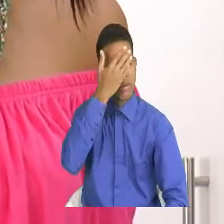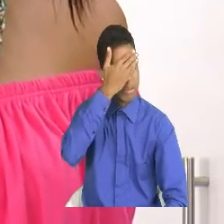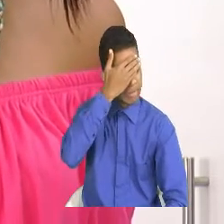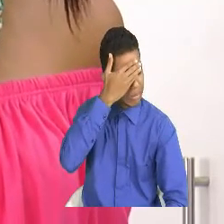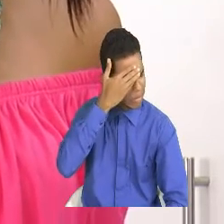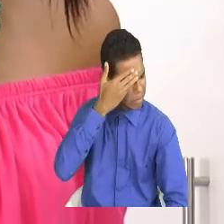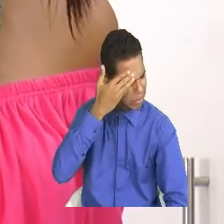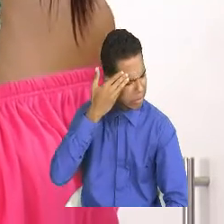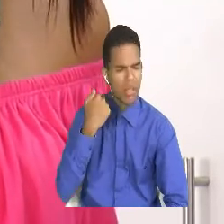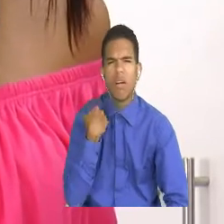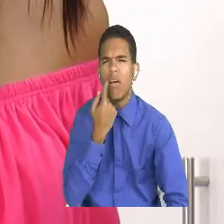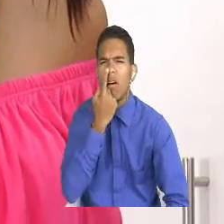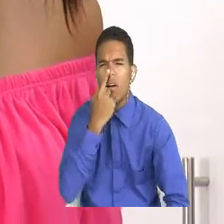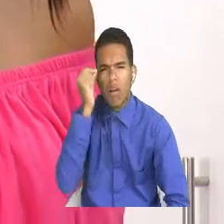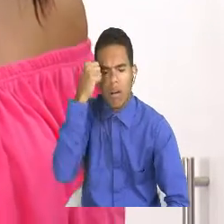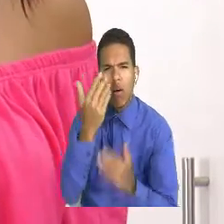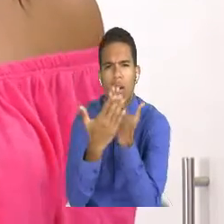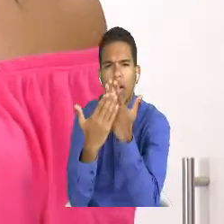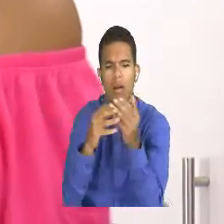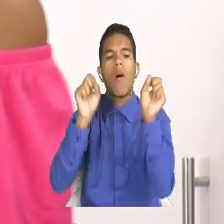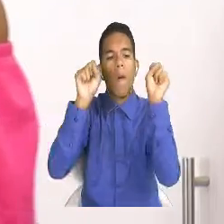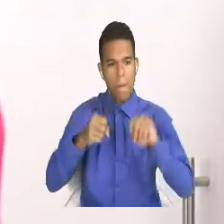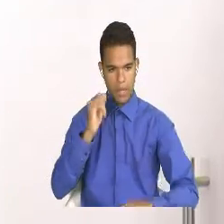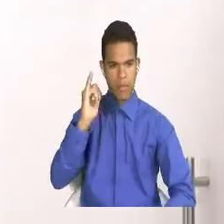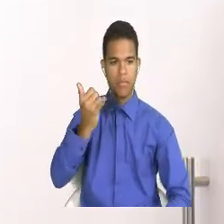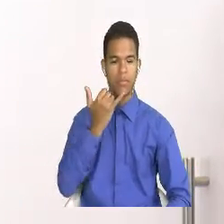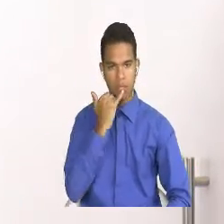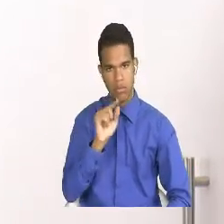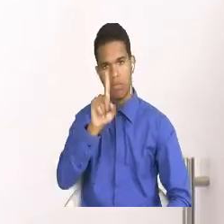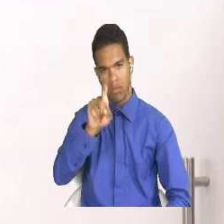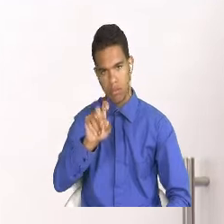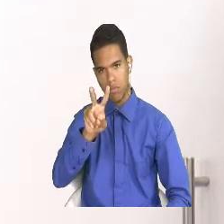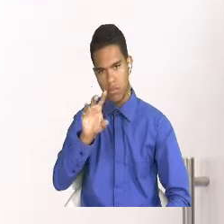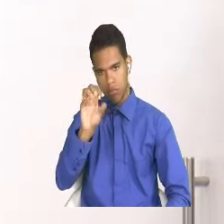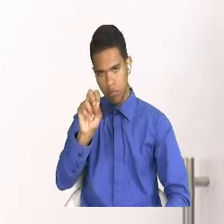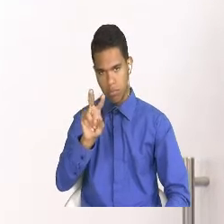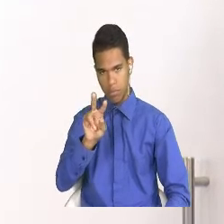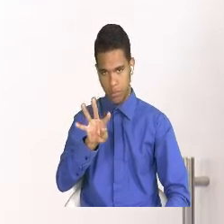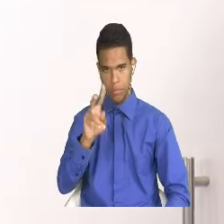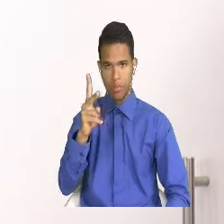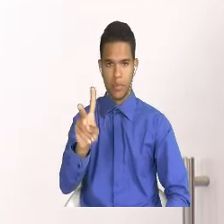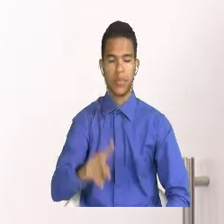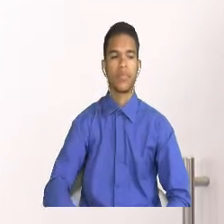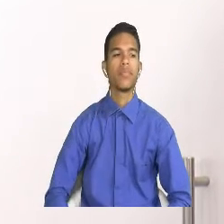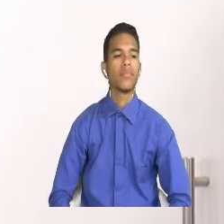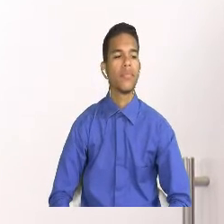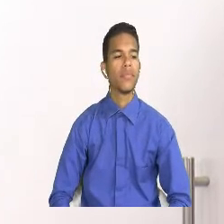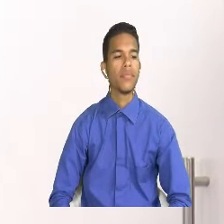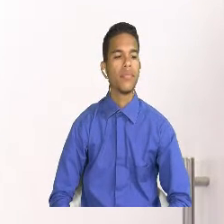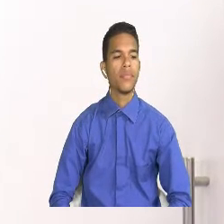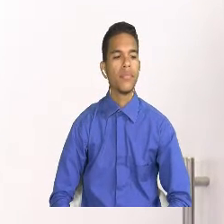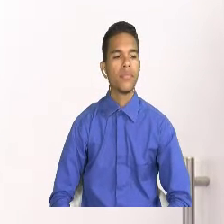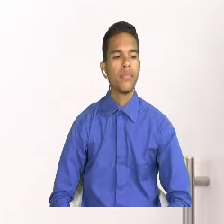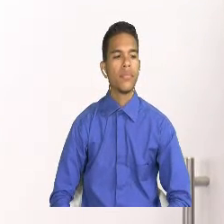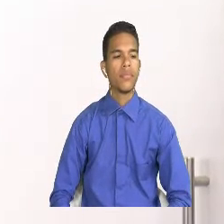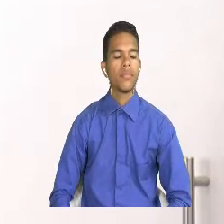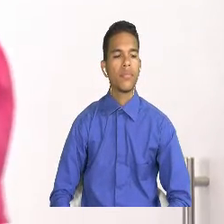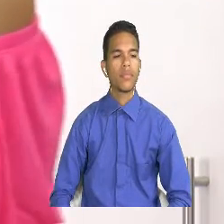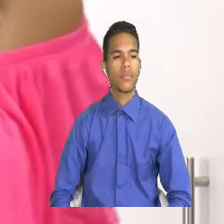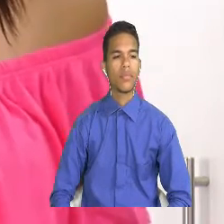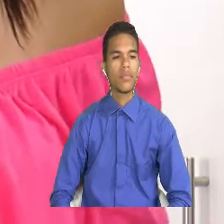pueden hacer a través del 620-2412 o a través de nuestra fanpage de Facebook A Pedir Boca. Perdón, Rosa, ya los que tenemos